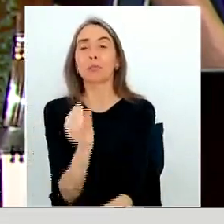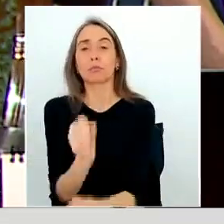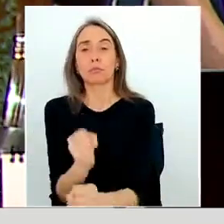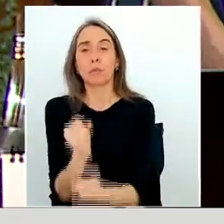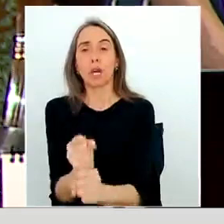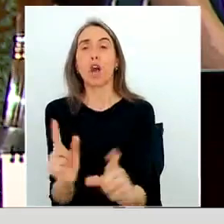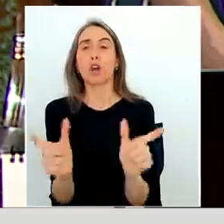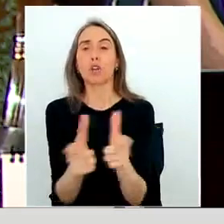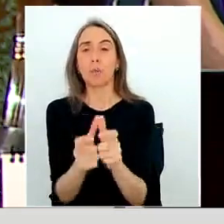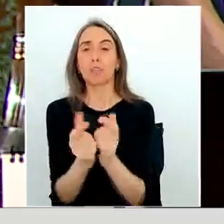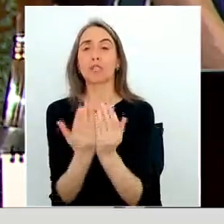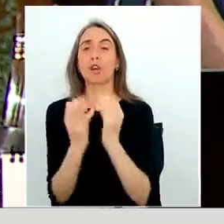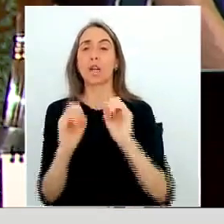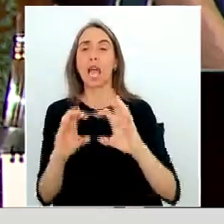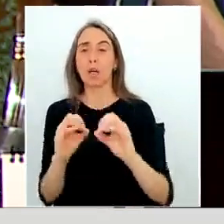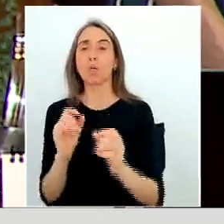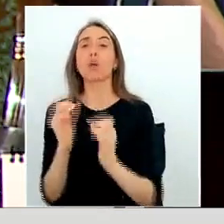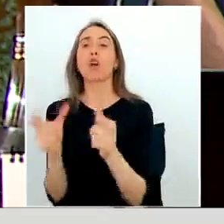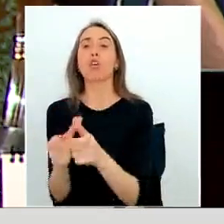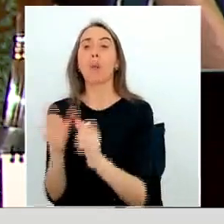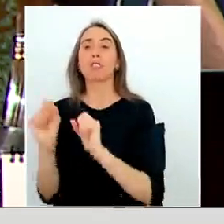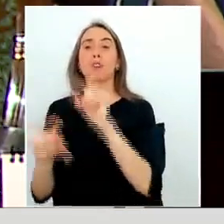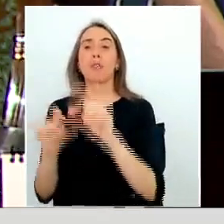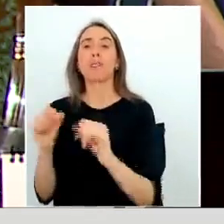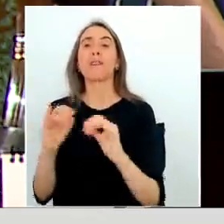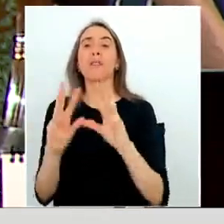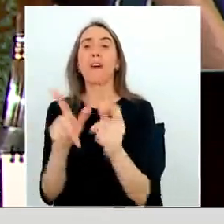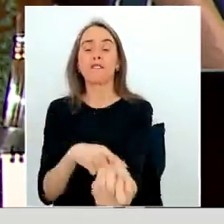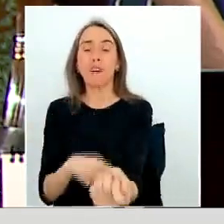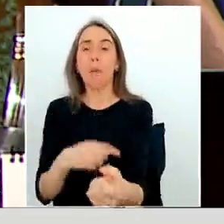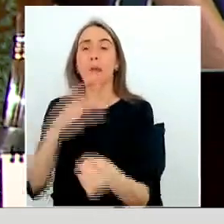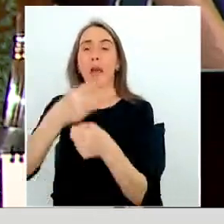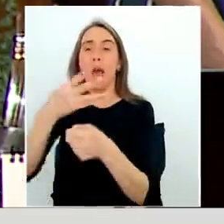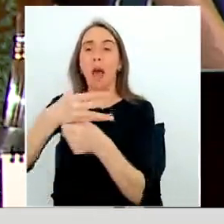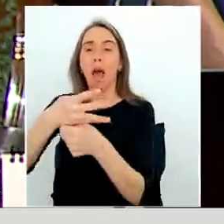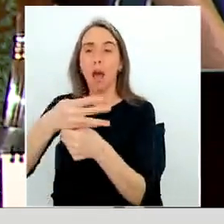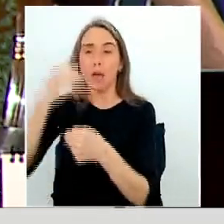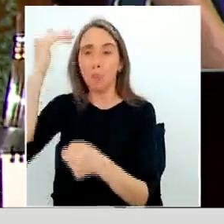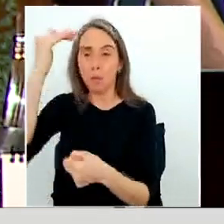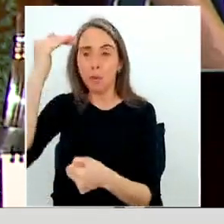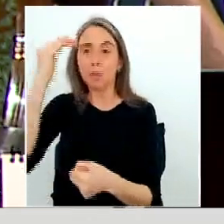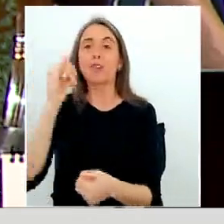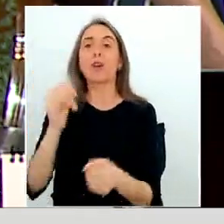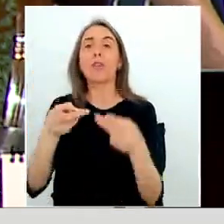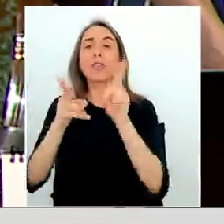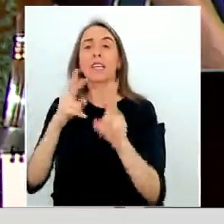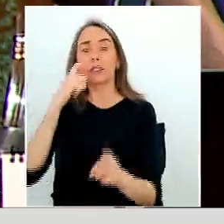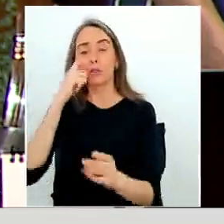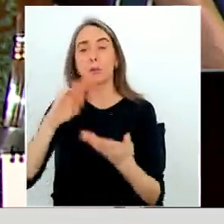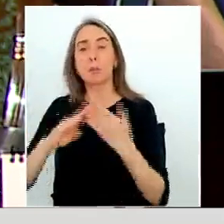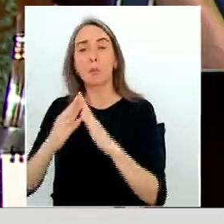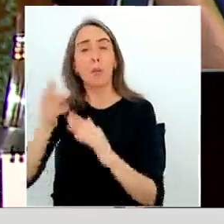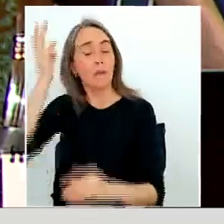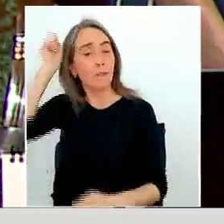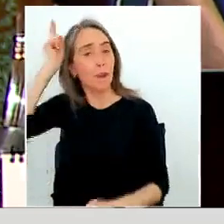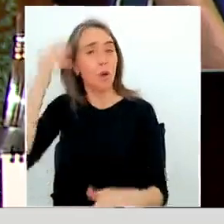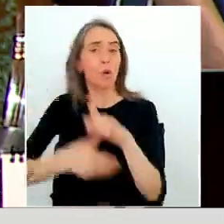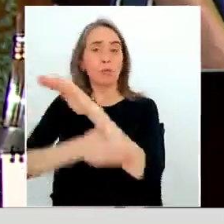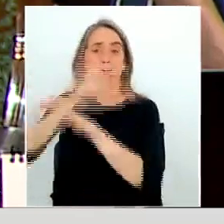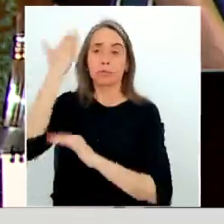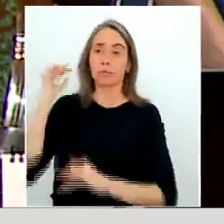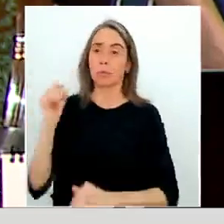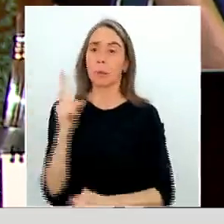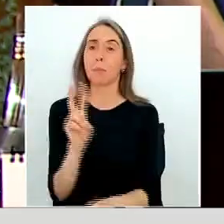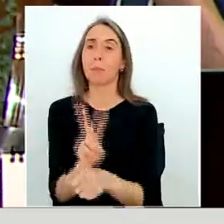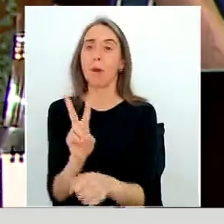de Educación defensa familia adulto mayor derechos humanos y pueblos originarios profesor de derecho